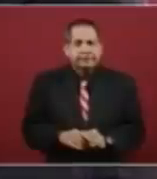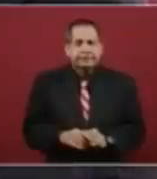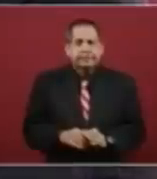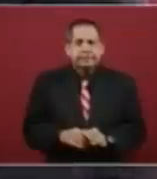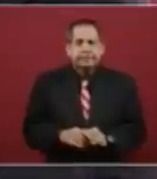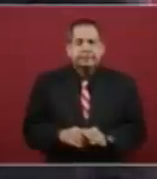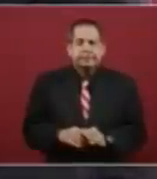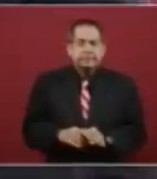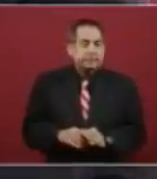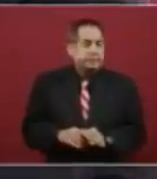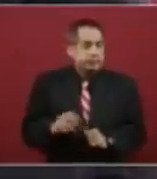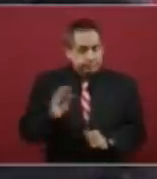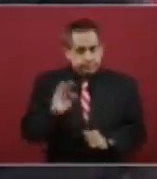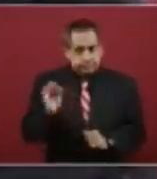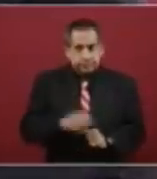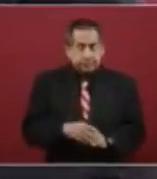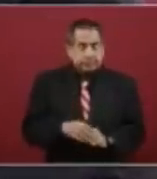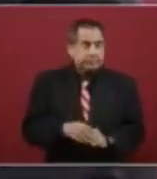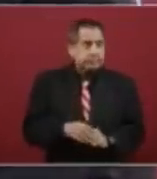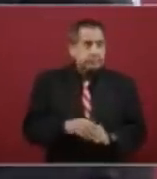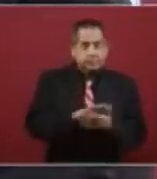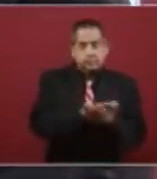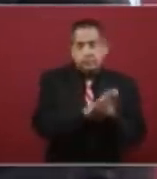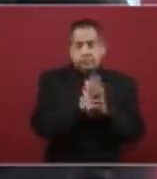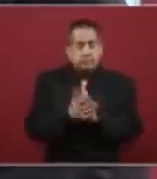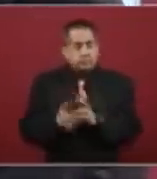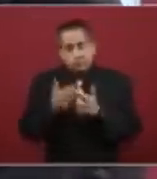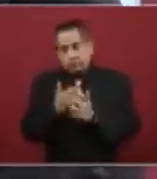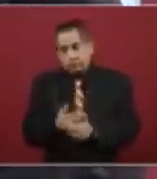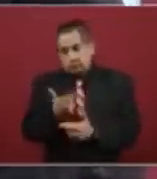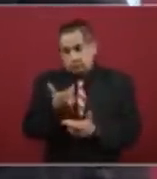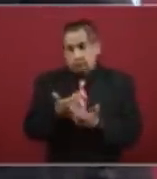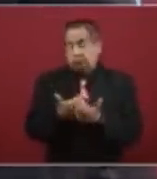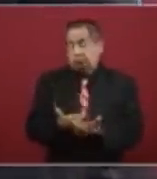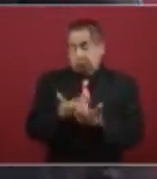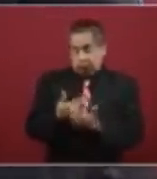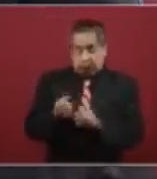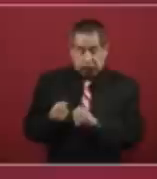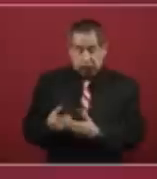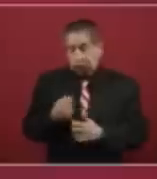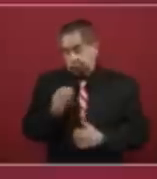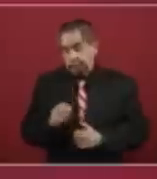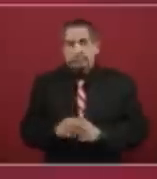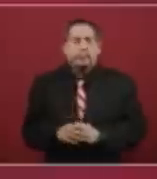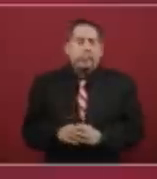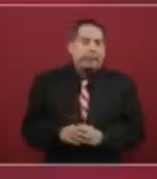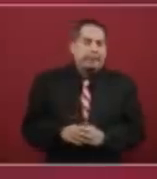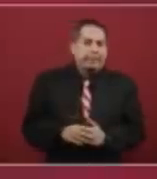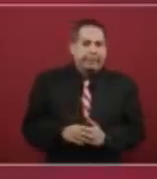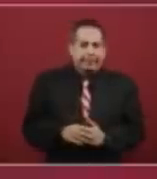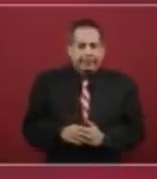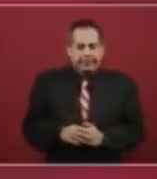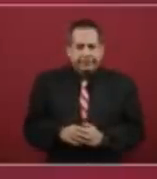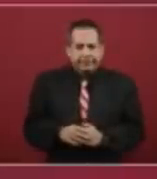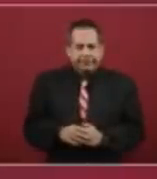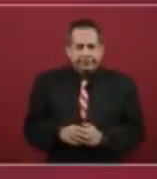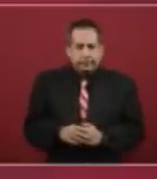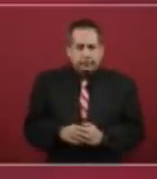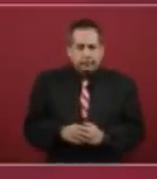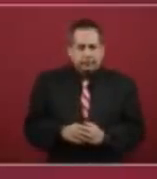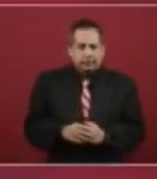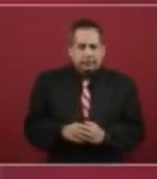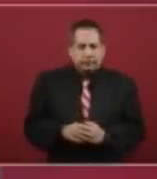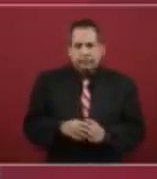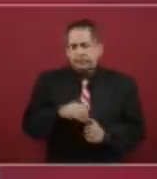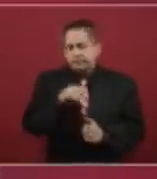Si esto se traduce en dinero, es una buena cantidad.